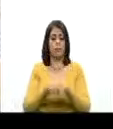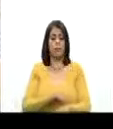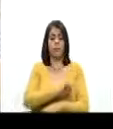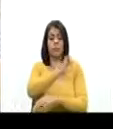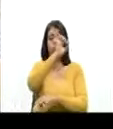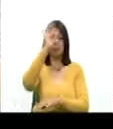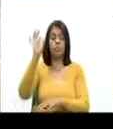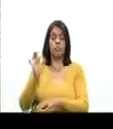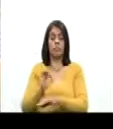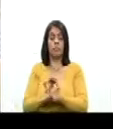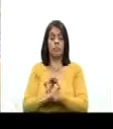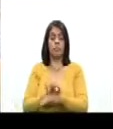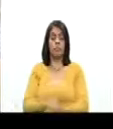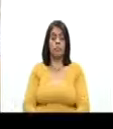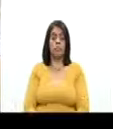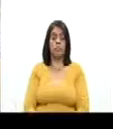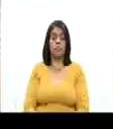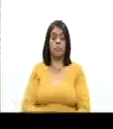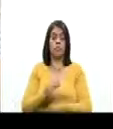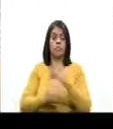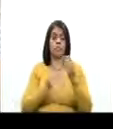24 horas,